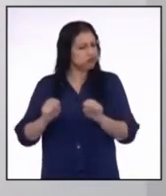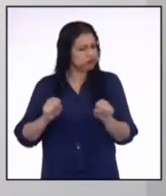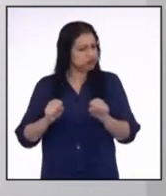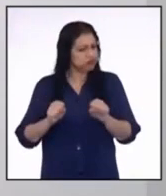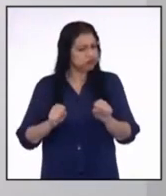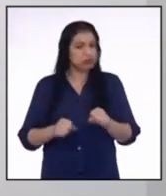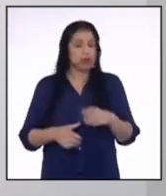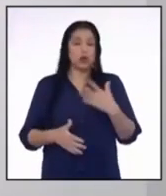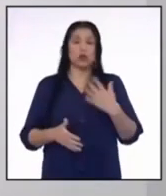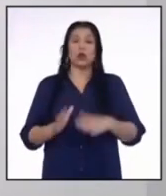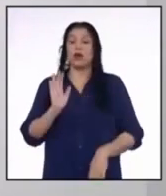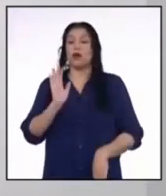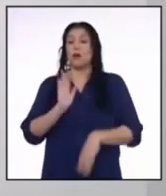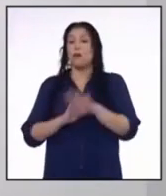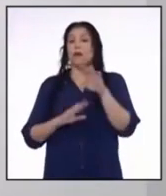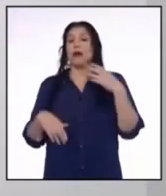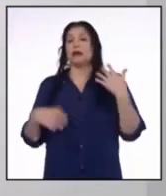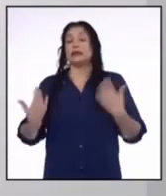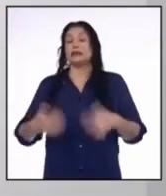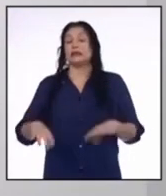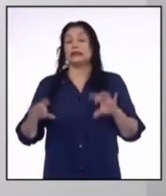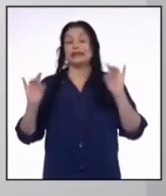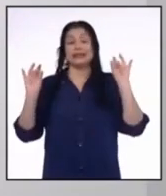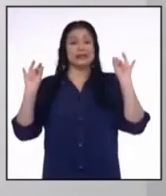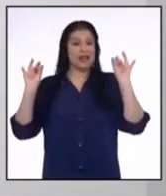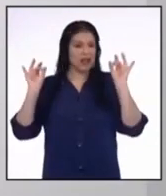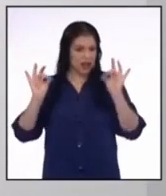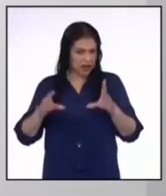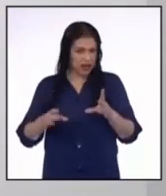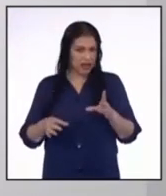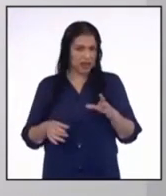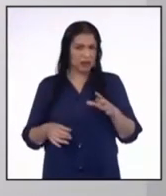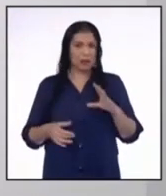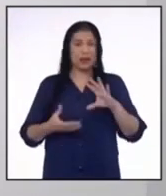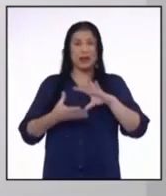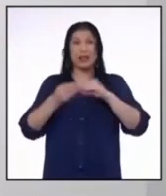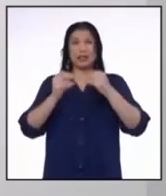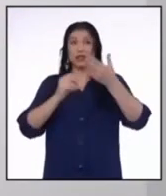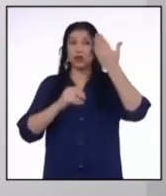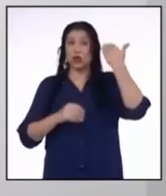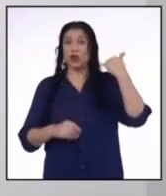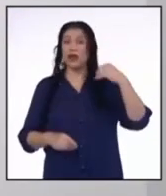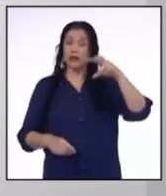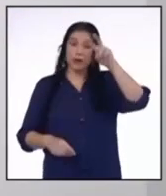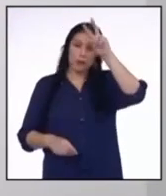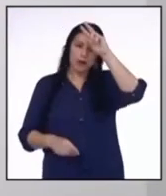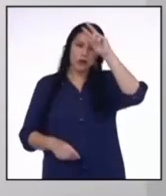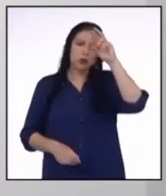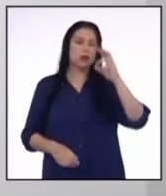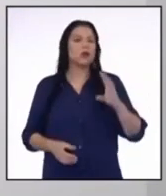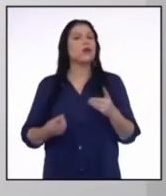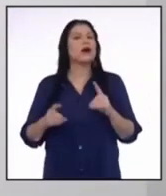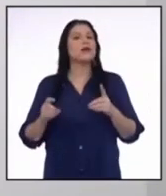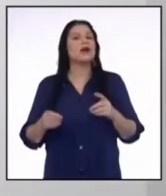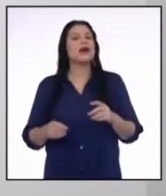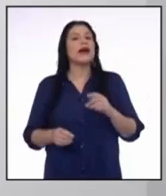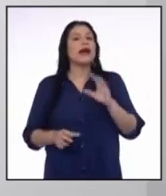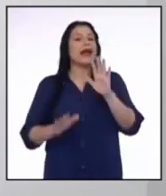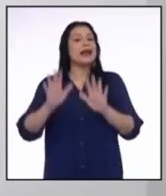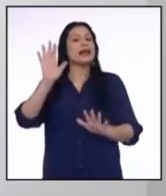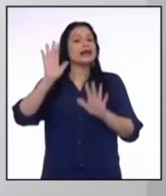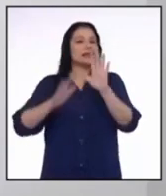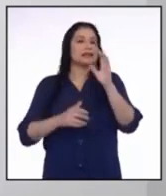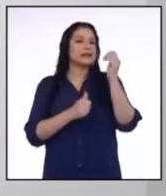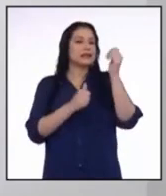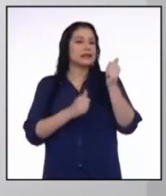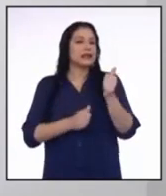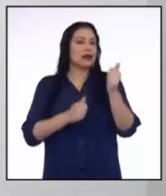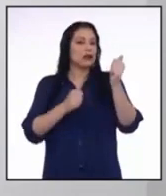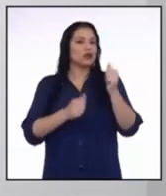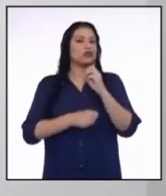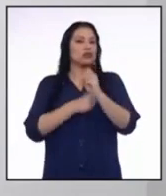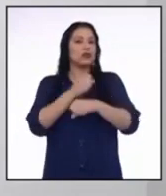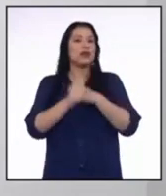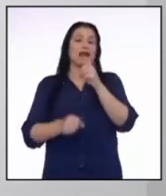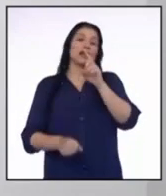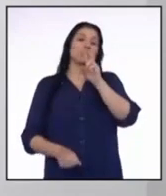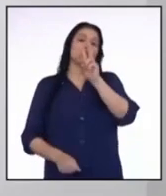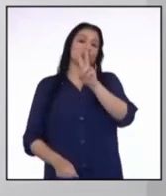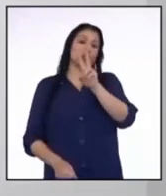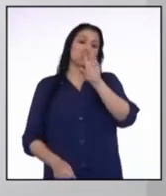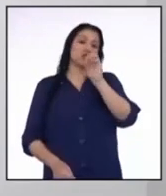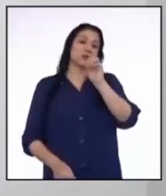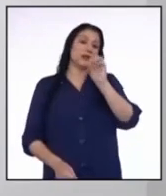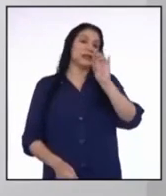terremoto y uno de los más devastadores de nuestra historia sucedió el 15 de agosto de